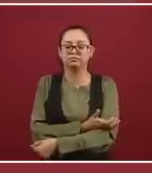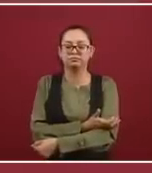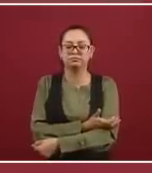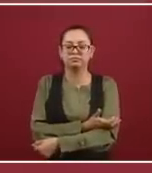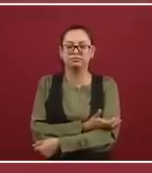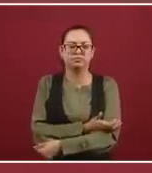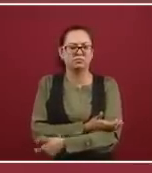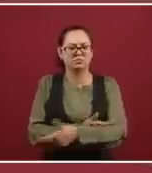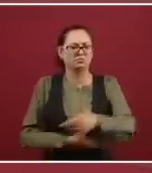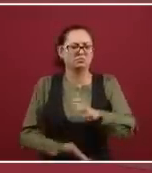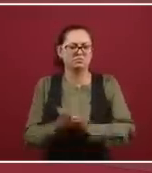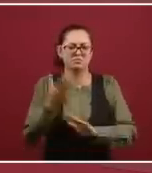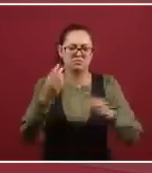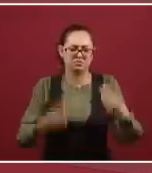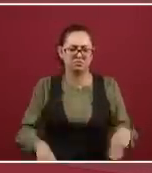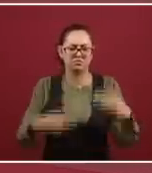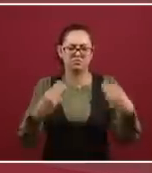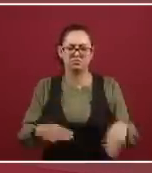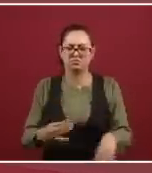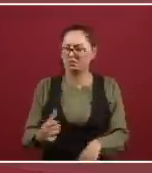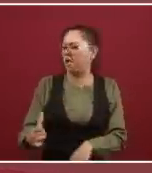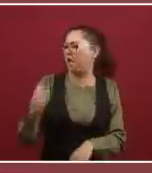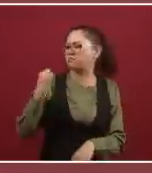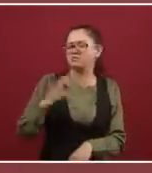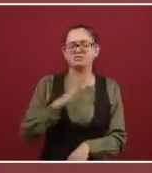el mercado, iban detrás.